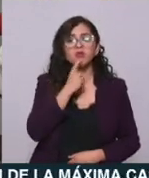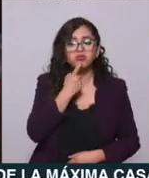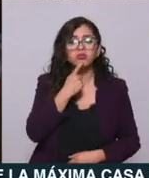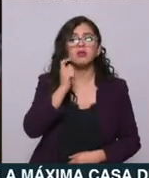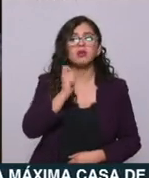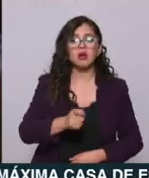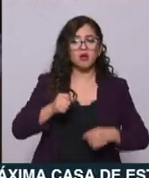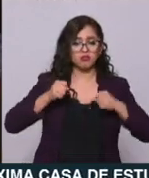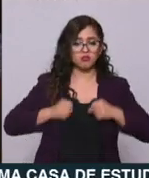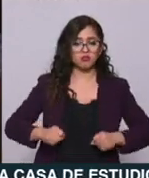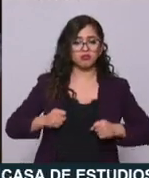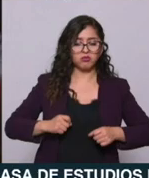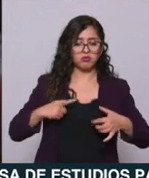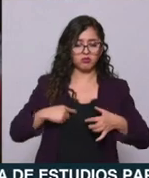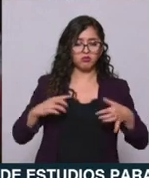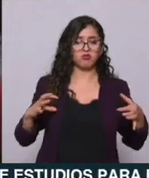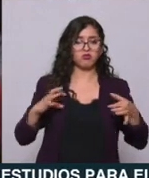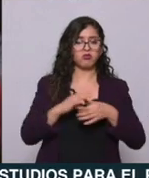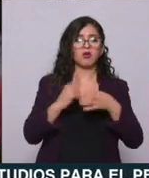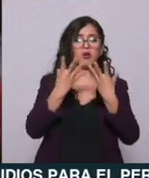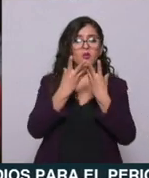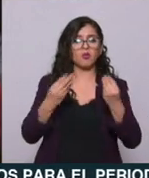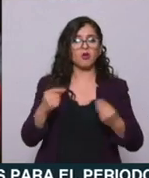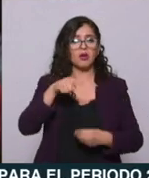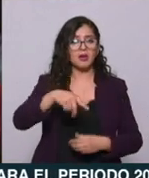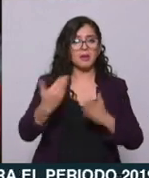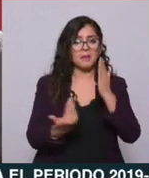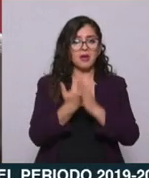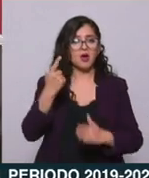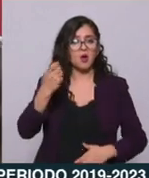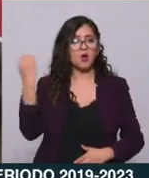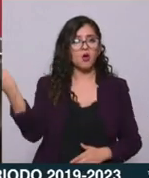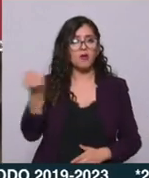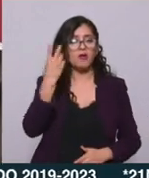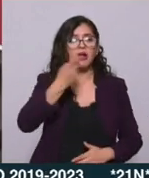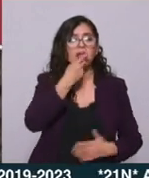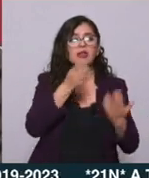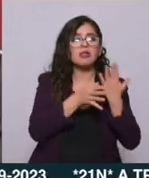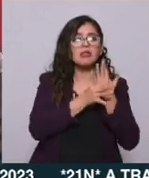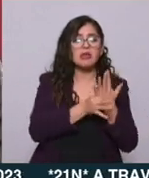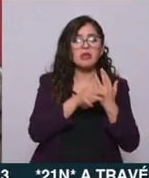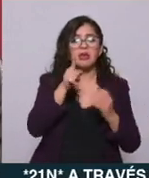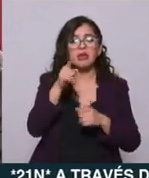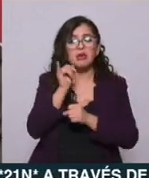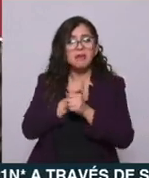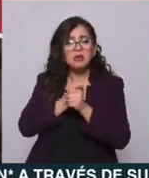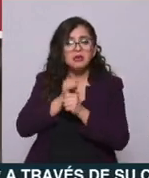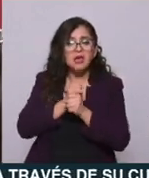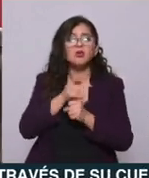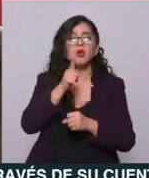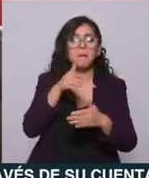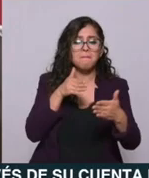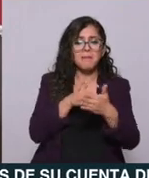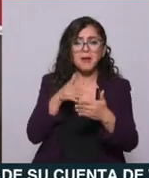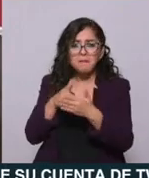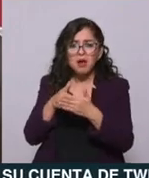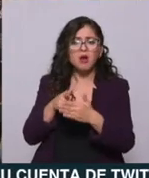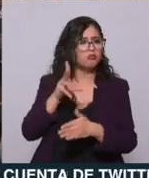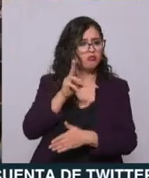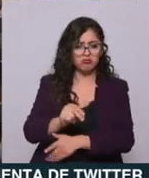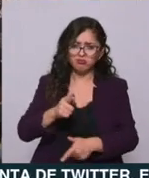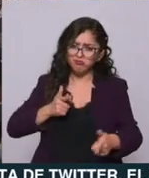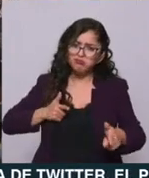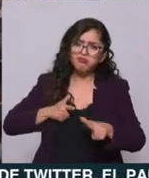una playera alusiva al caso Ayotzinapa durante su conferencia, aseguró que en la investigación no hay obstáculos ni